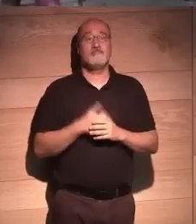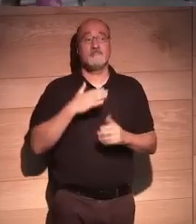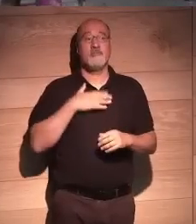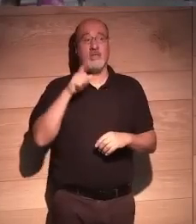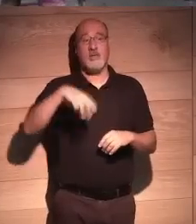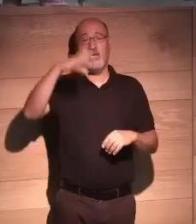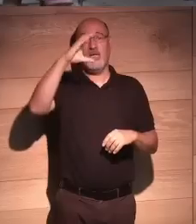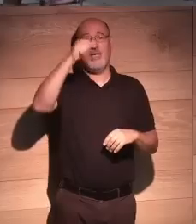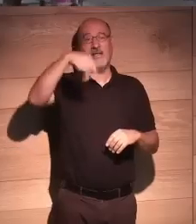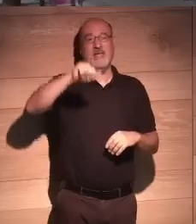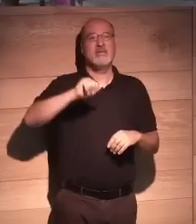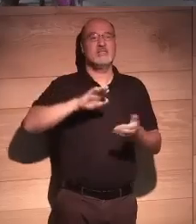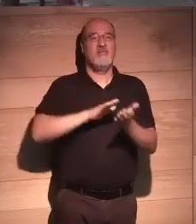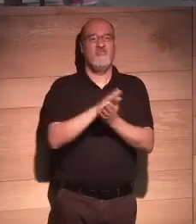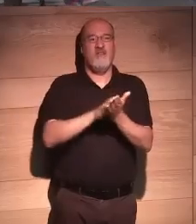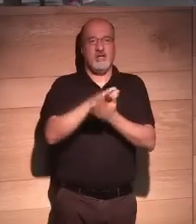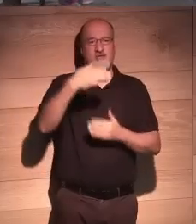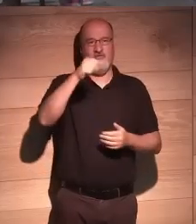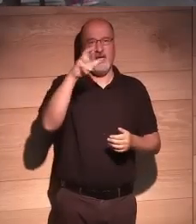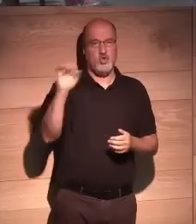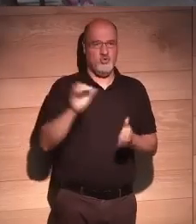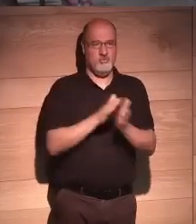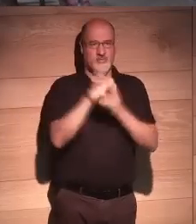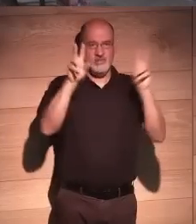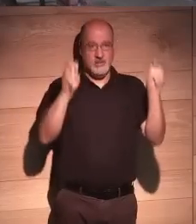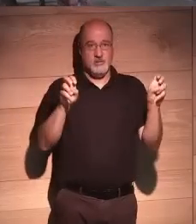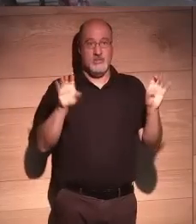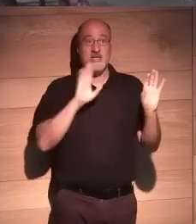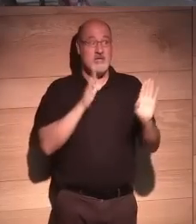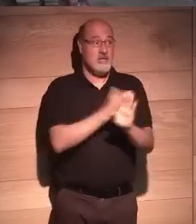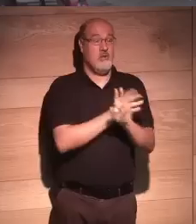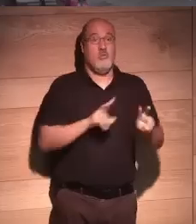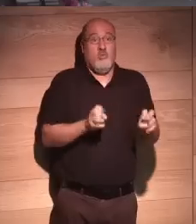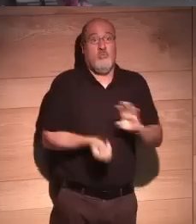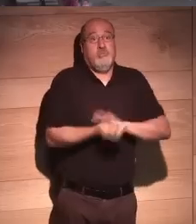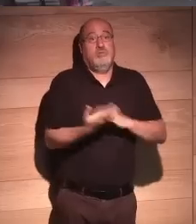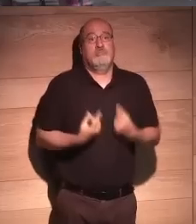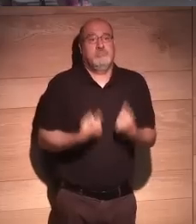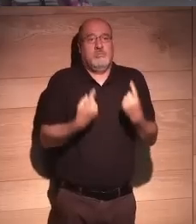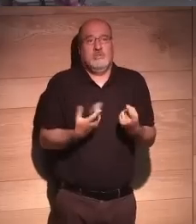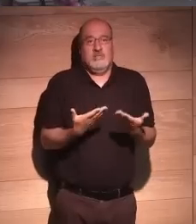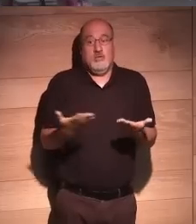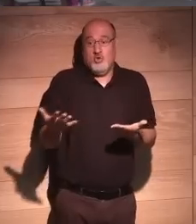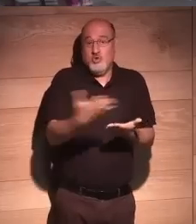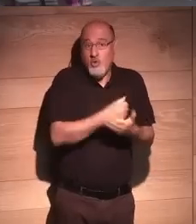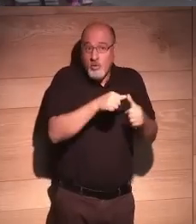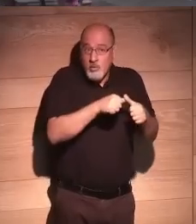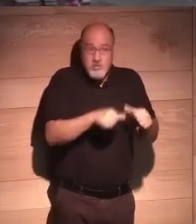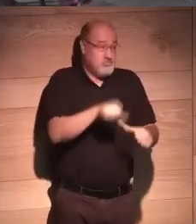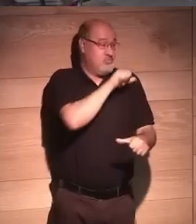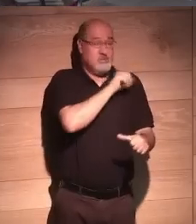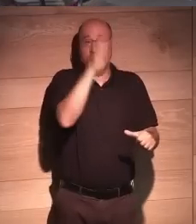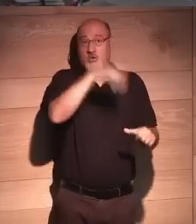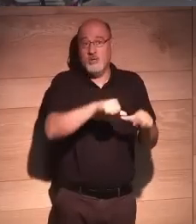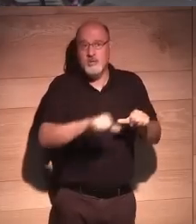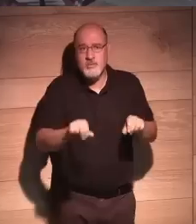claro. y también volvemos a lo de antes. Estaba todo por hacer. Estaba todo por hacer. Entonces, quiero decir, habíamos tenido crónicas de un